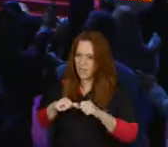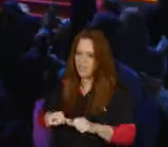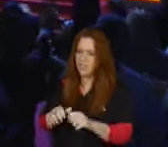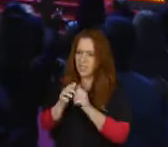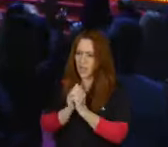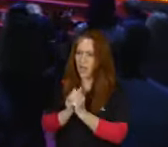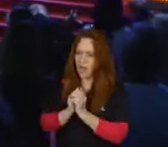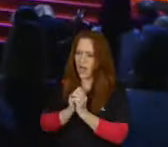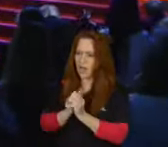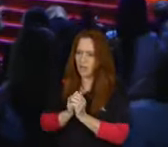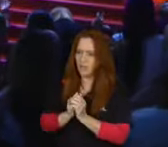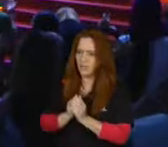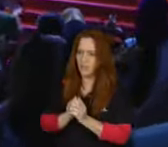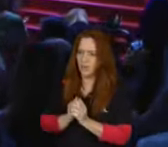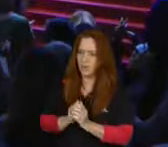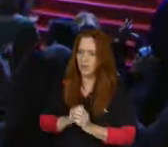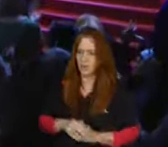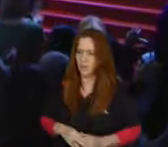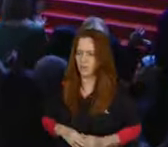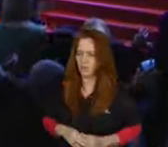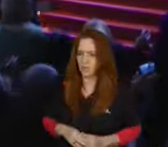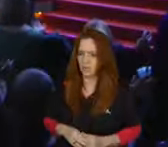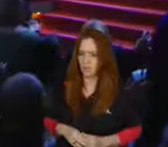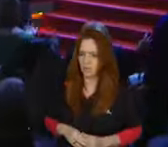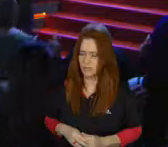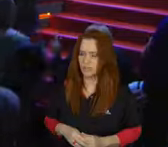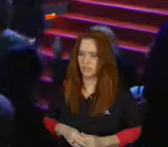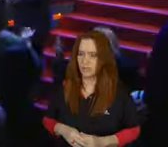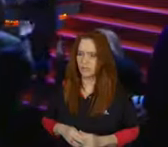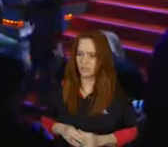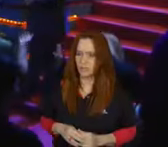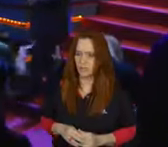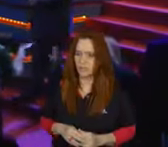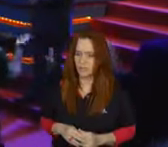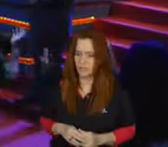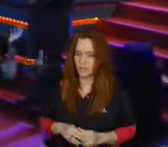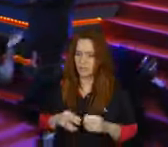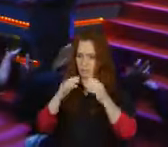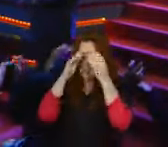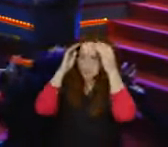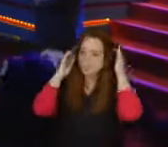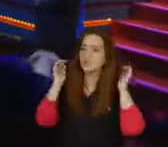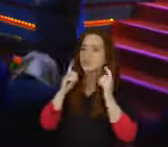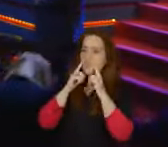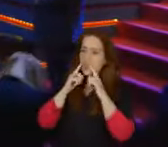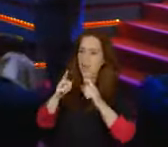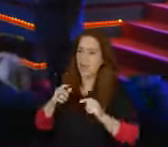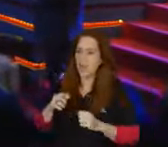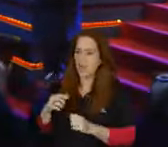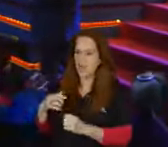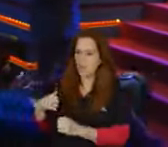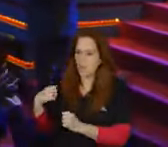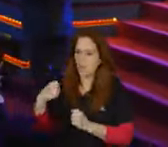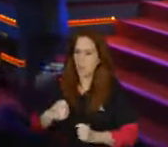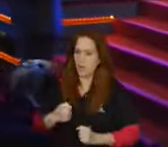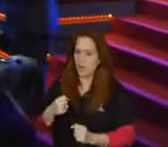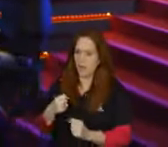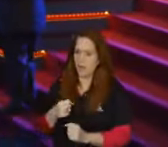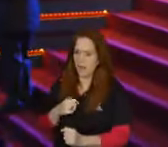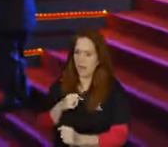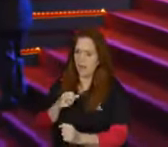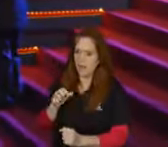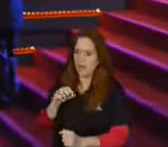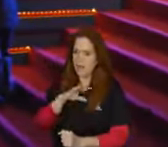mano, ponga la mano sobre el hombro de algún hermano o hermana. Profetice ahora, declare poder de Dios, declare la autoridad del reino de los